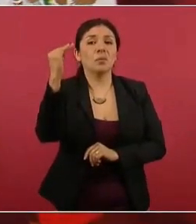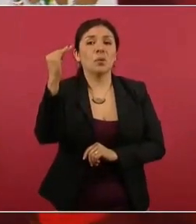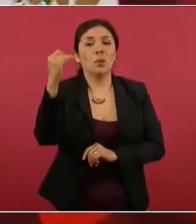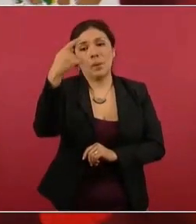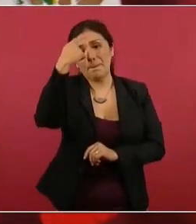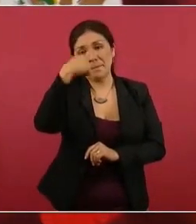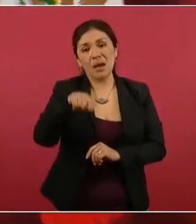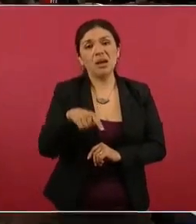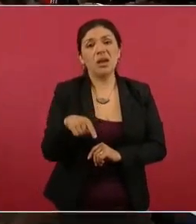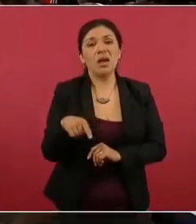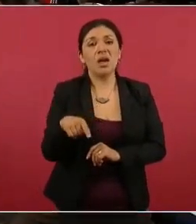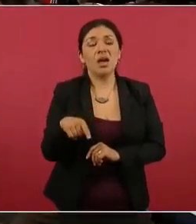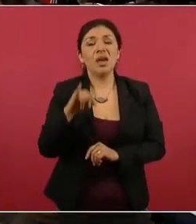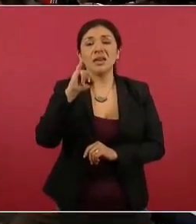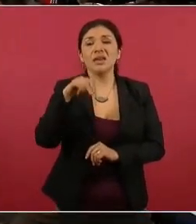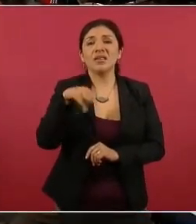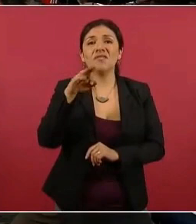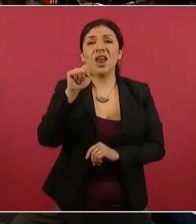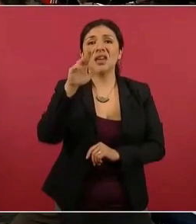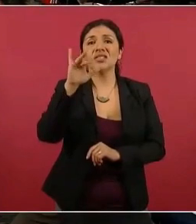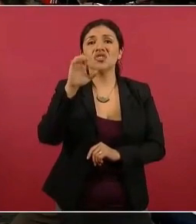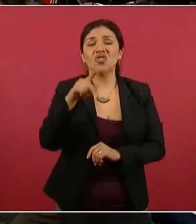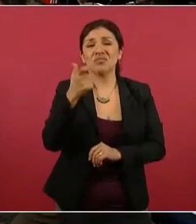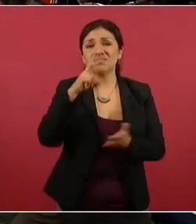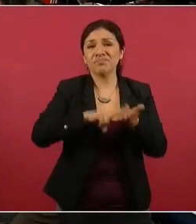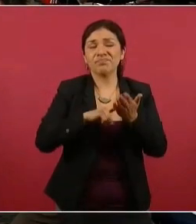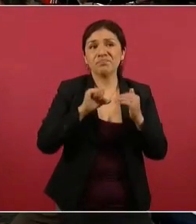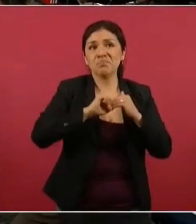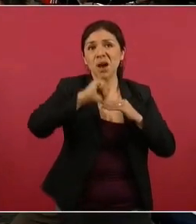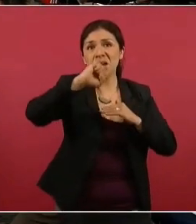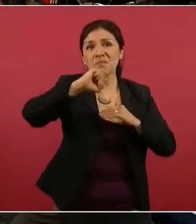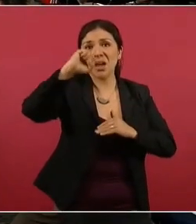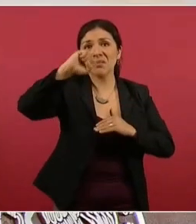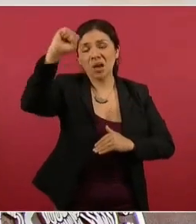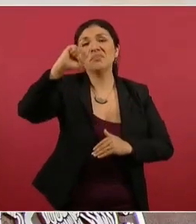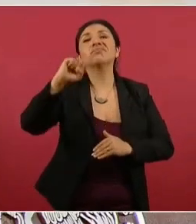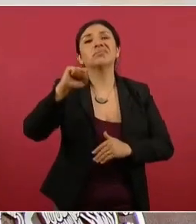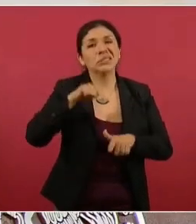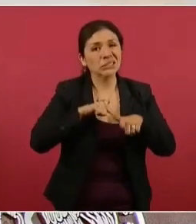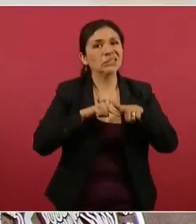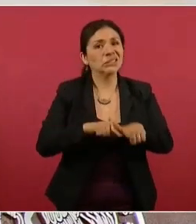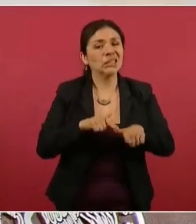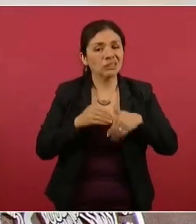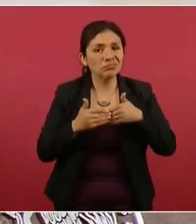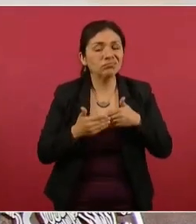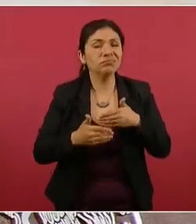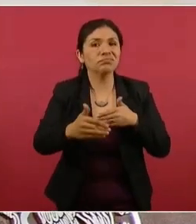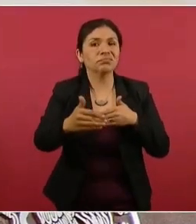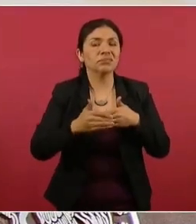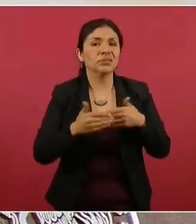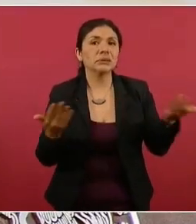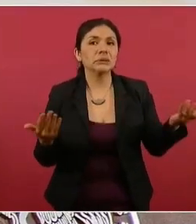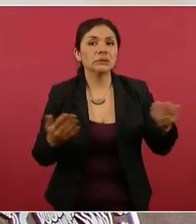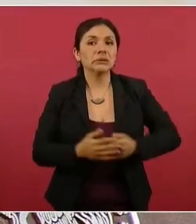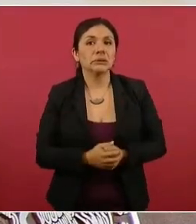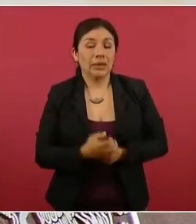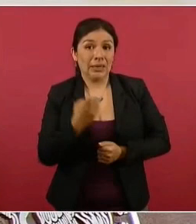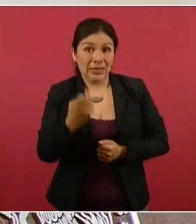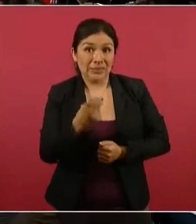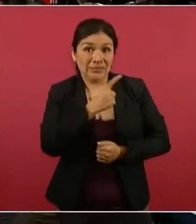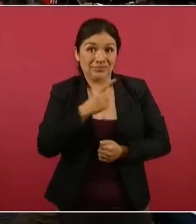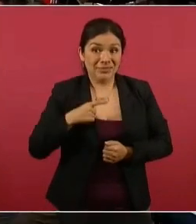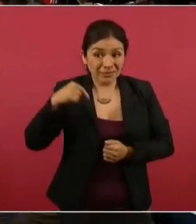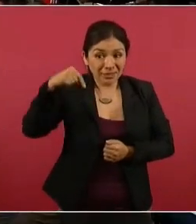la inflación, los precios altos, y entonces hay que